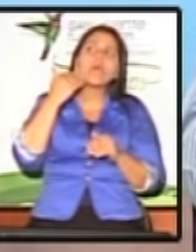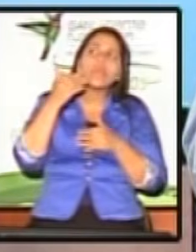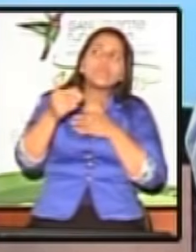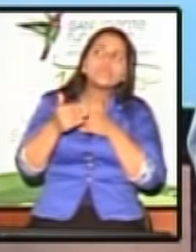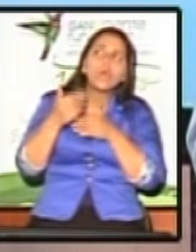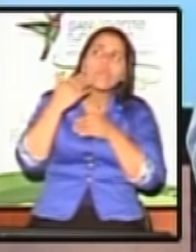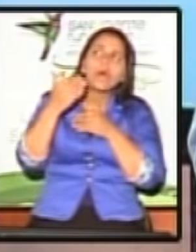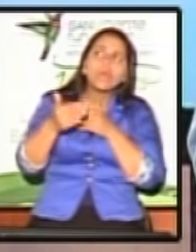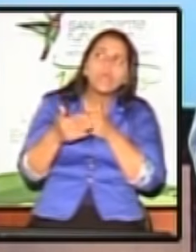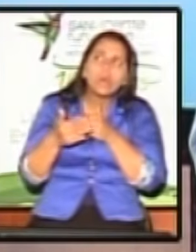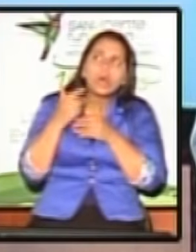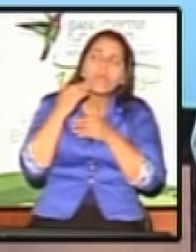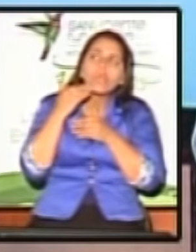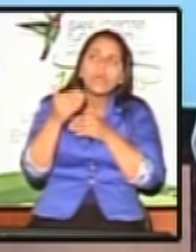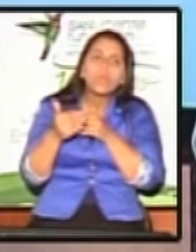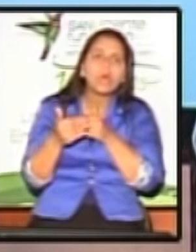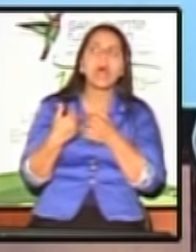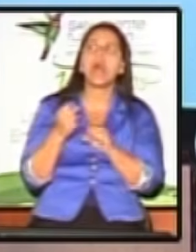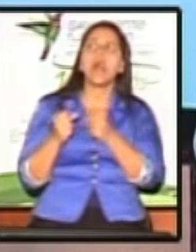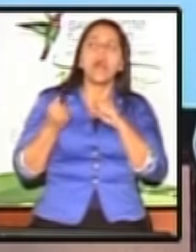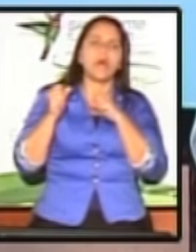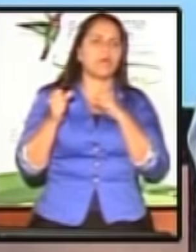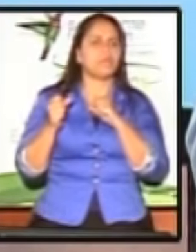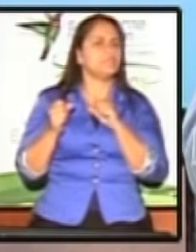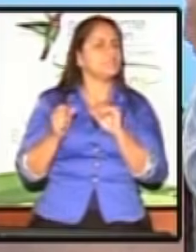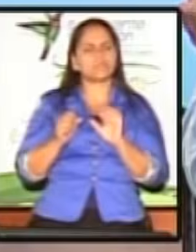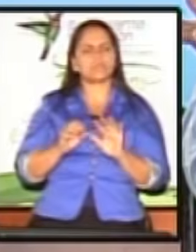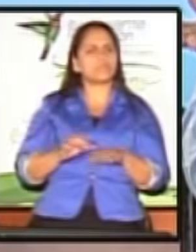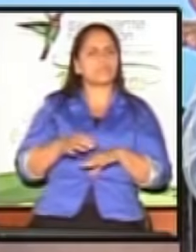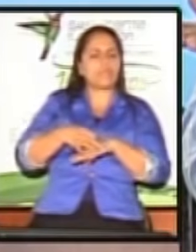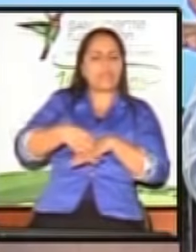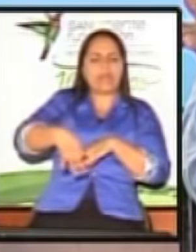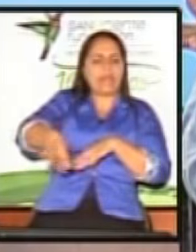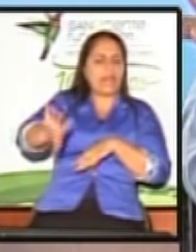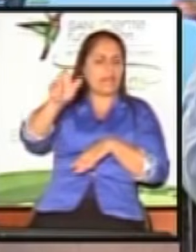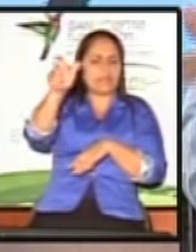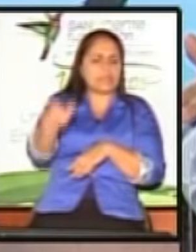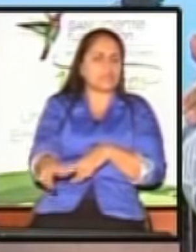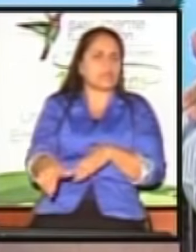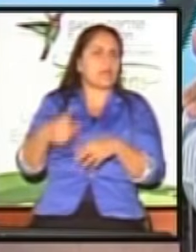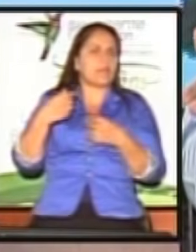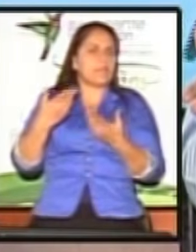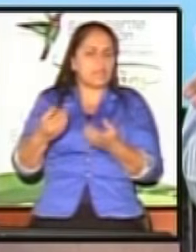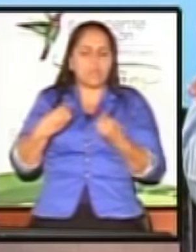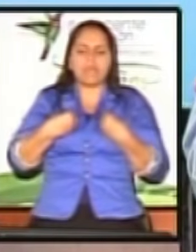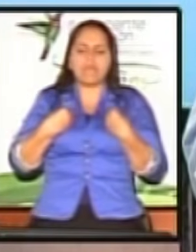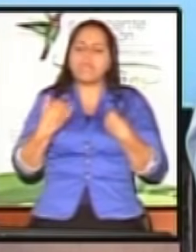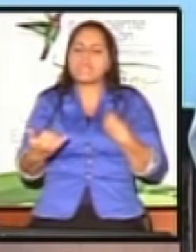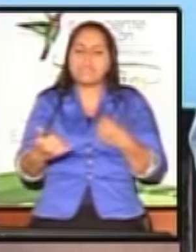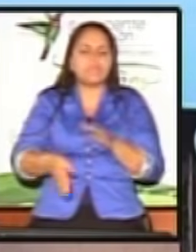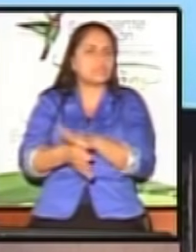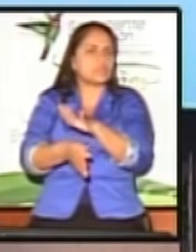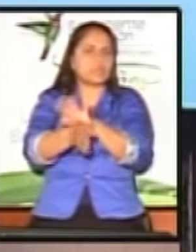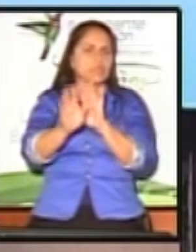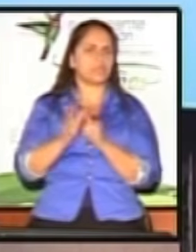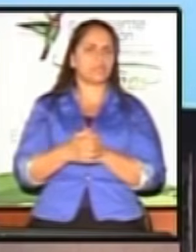de desesperarse cuando se vaya a cumplir. Él quiere vivir toda la vida, tiene la vida. Hay veces la